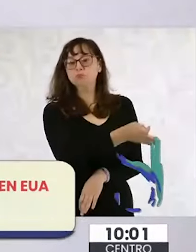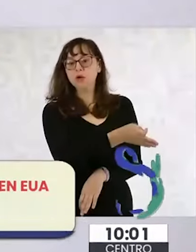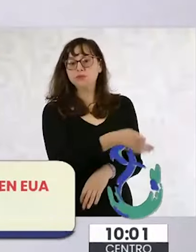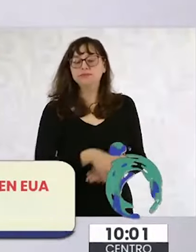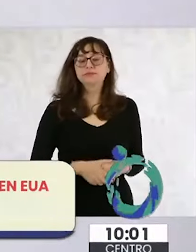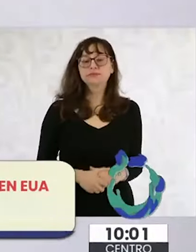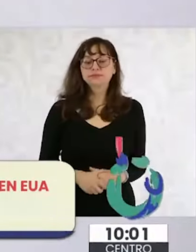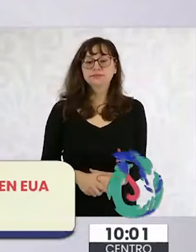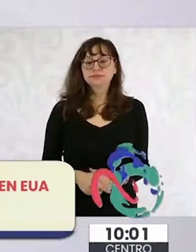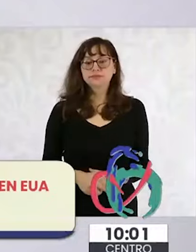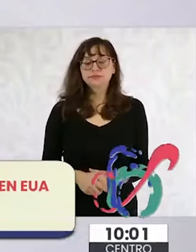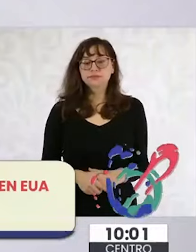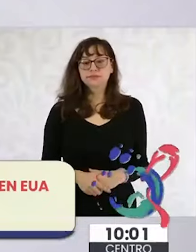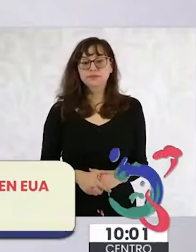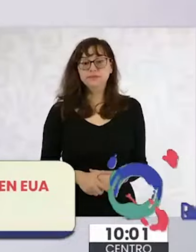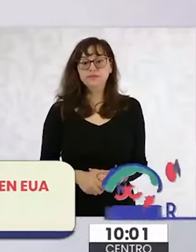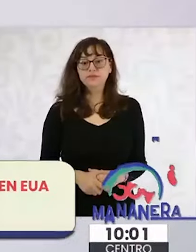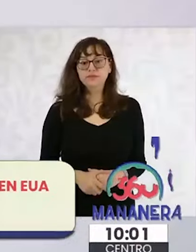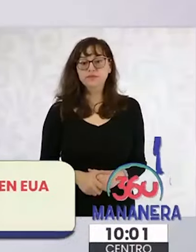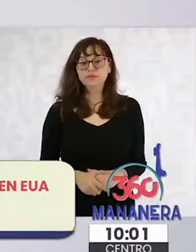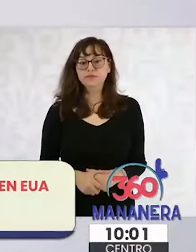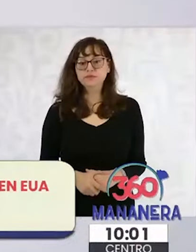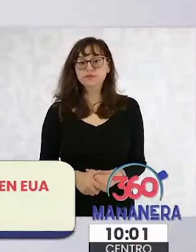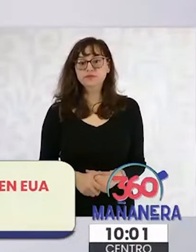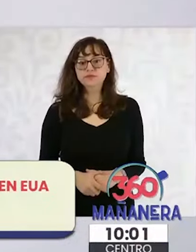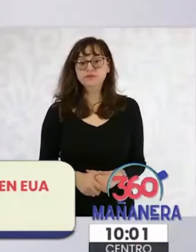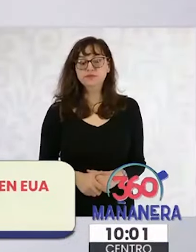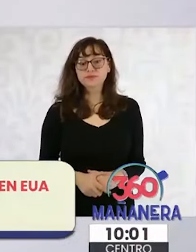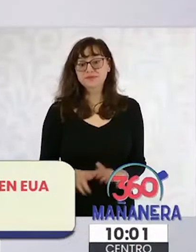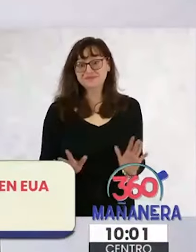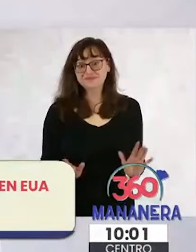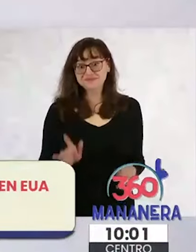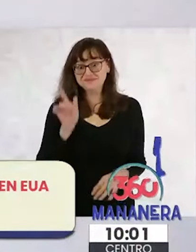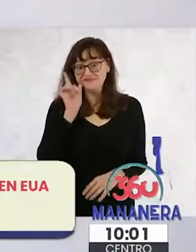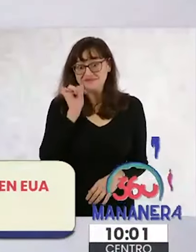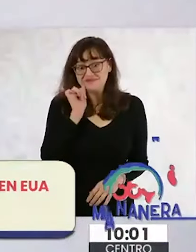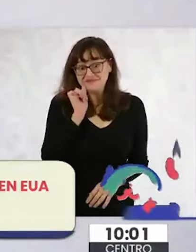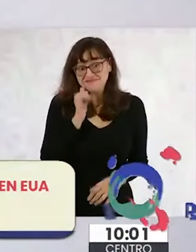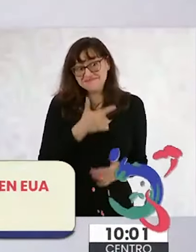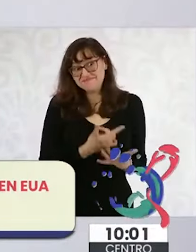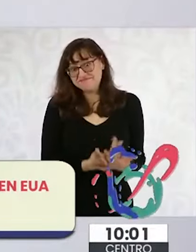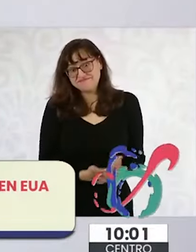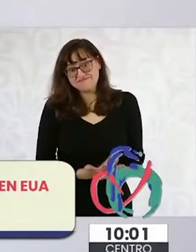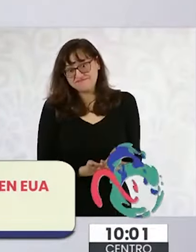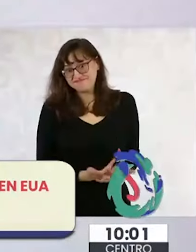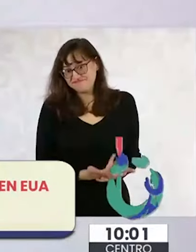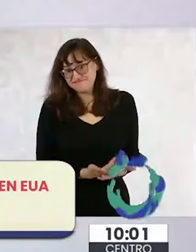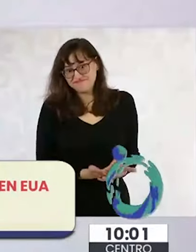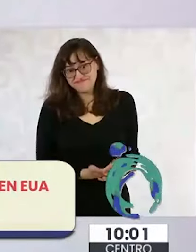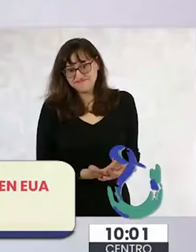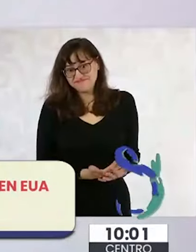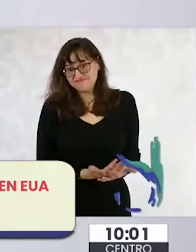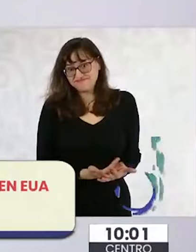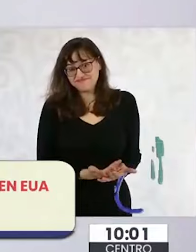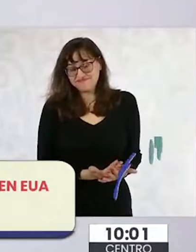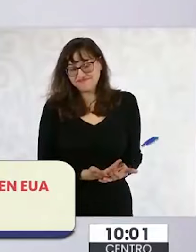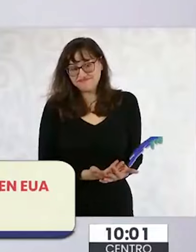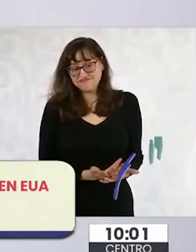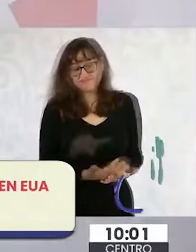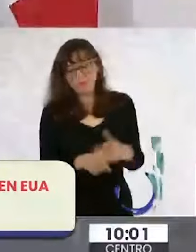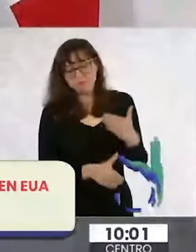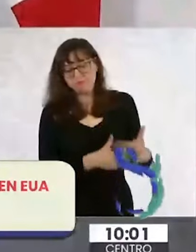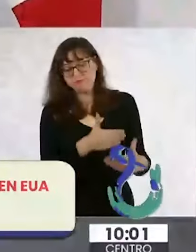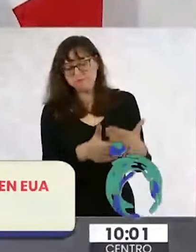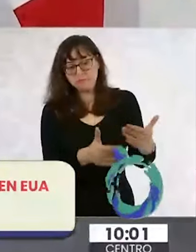eh una vez que vamos a ver qué pasa mañana eh Quién obtiene